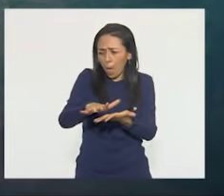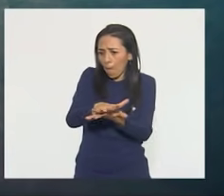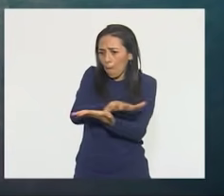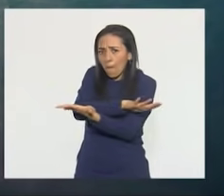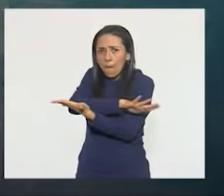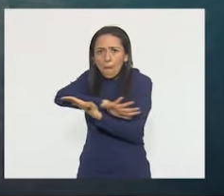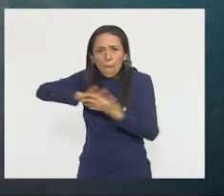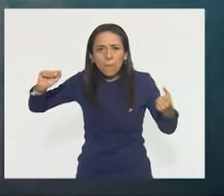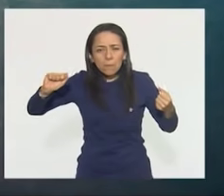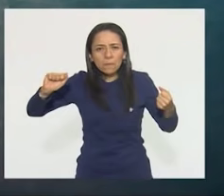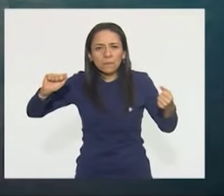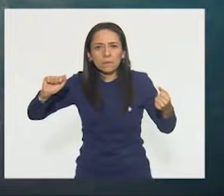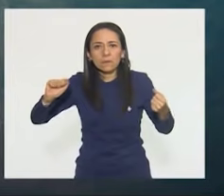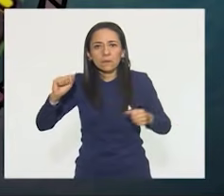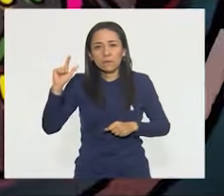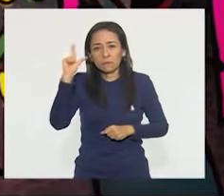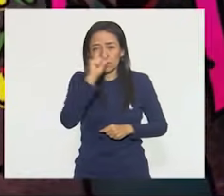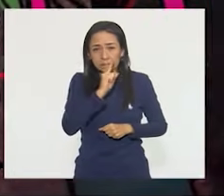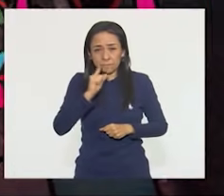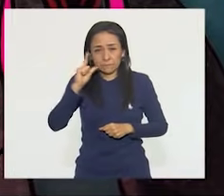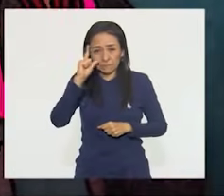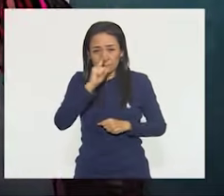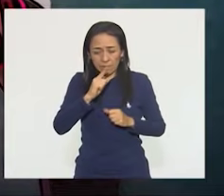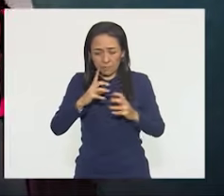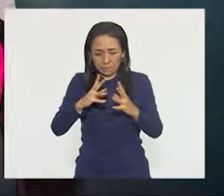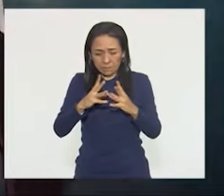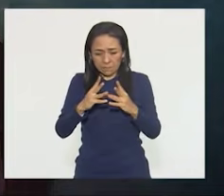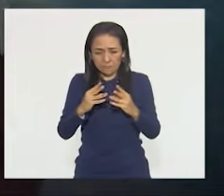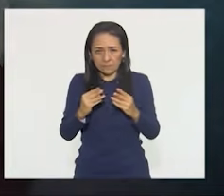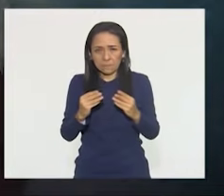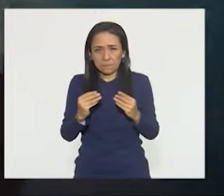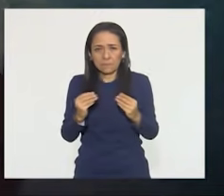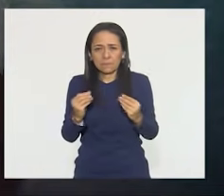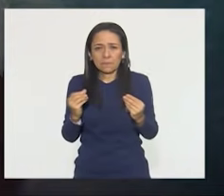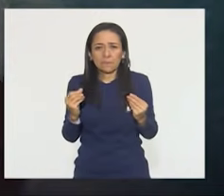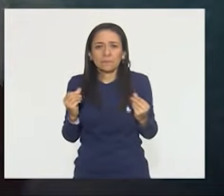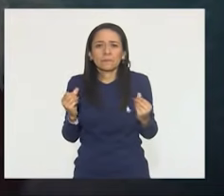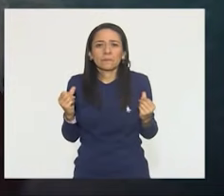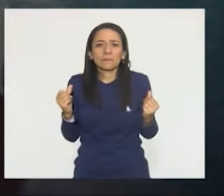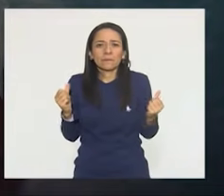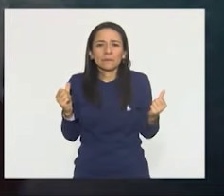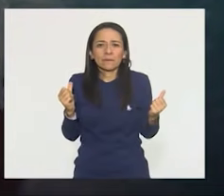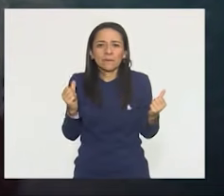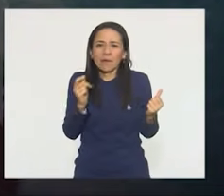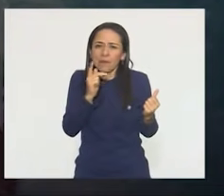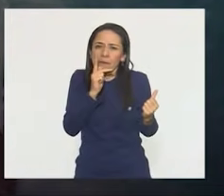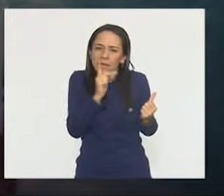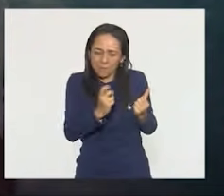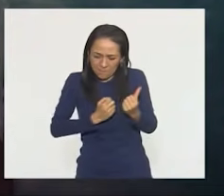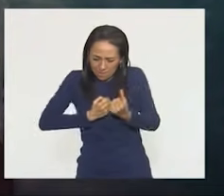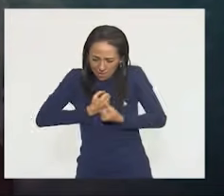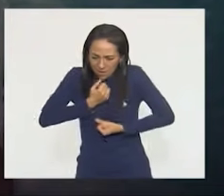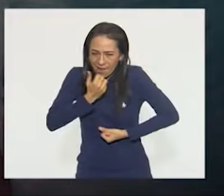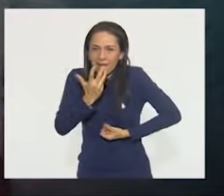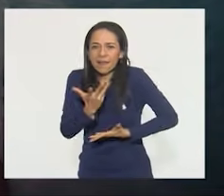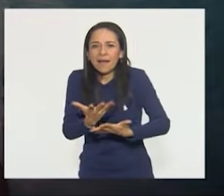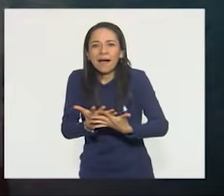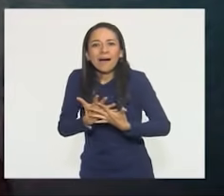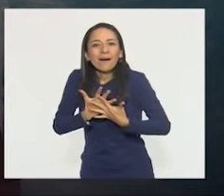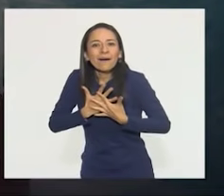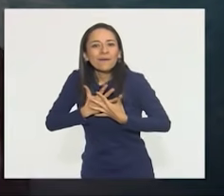tente te cuya para tite el juice tite knelia. O quema tite bobulia para tach que te chcocua o te